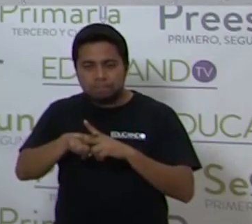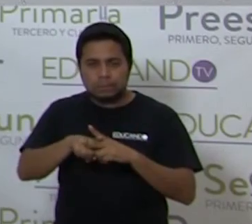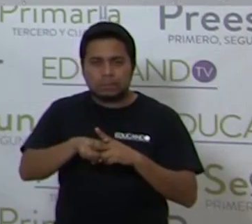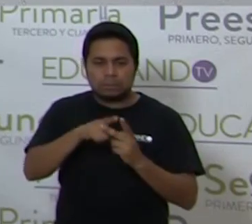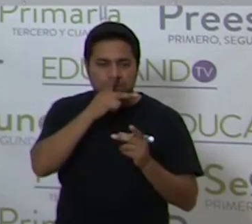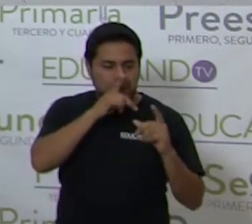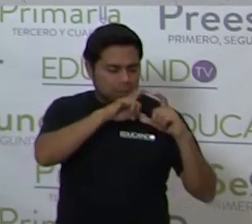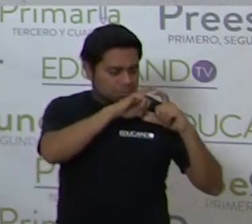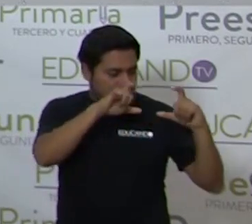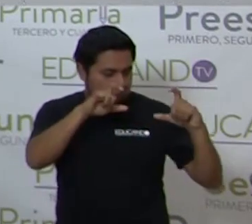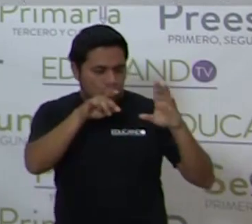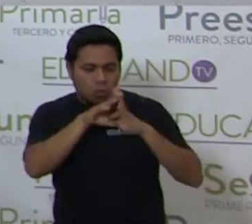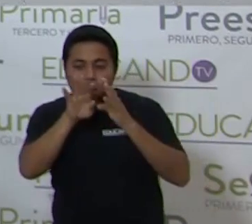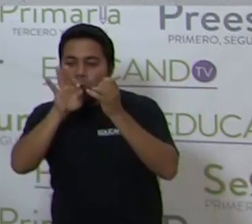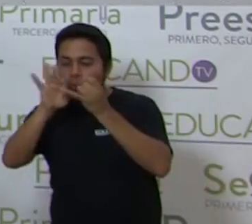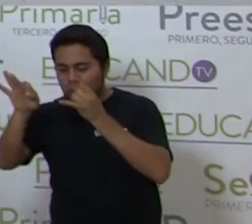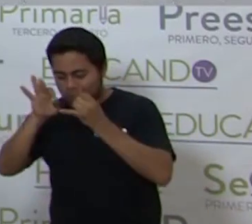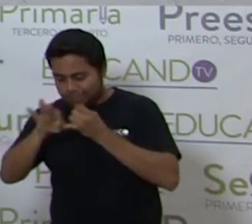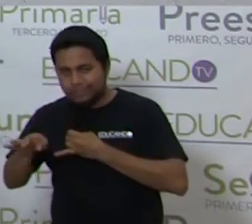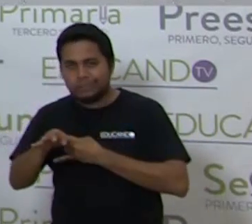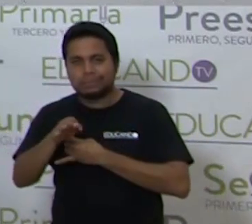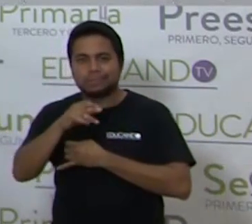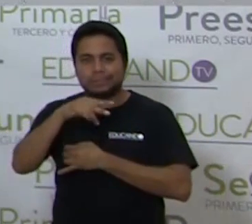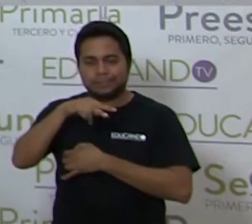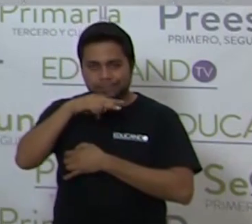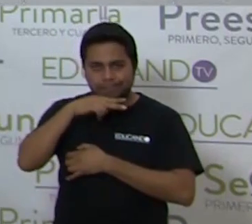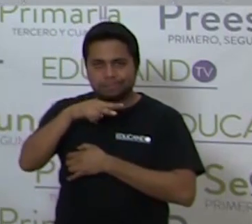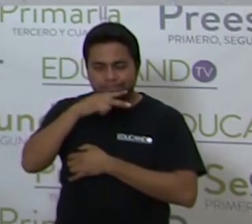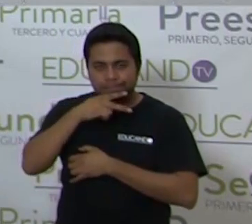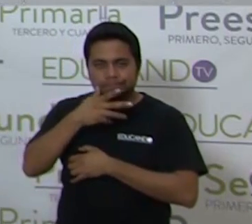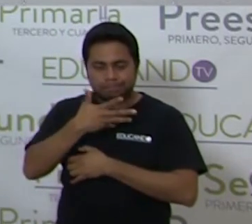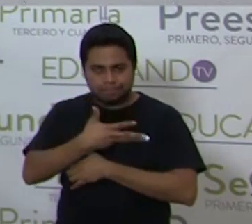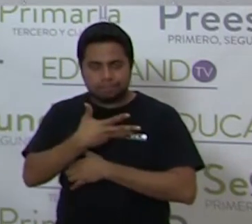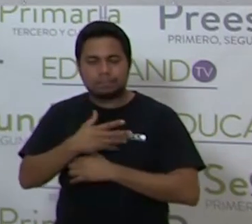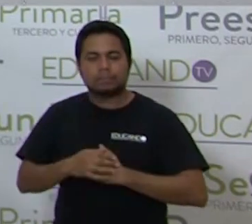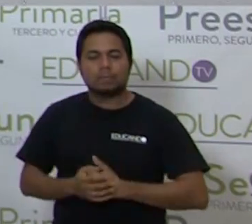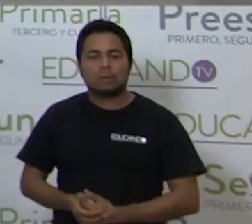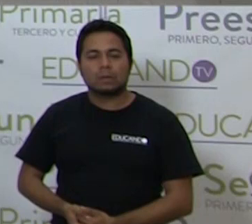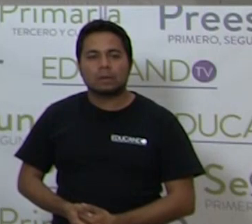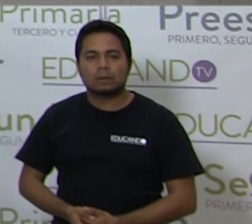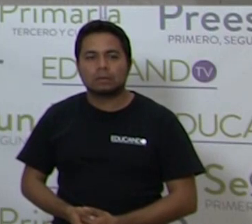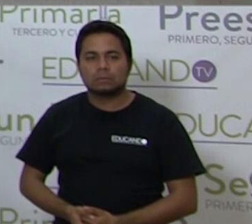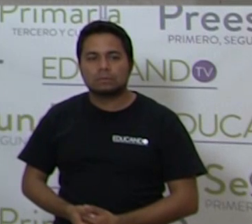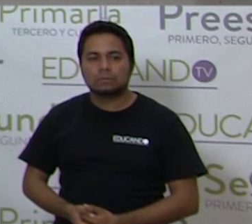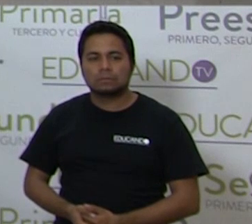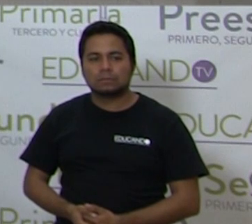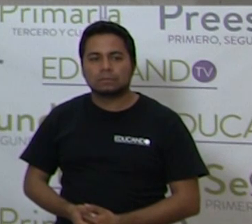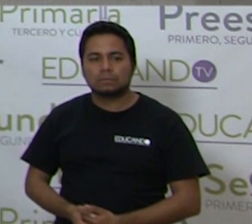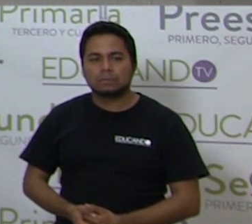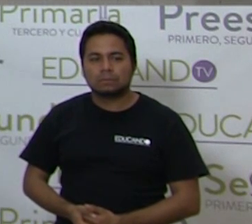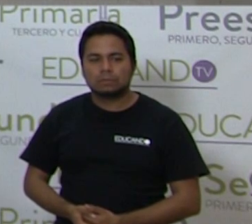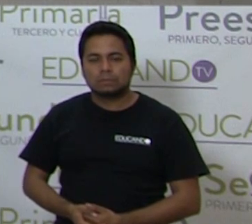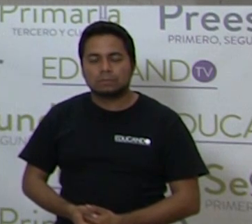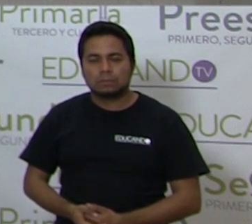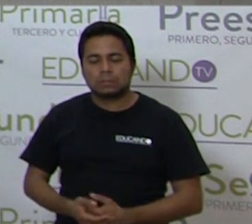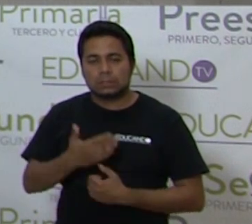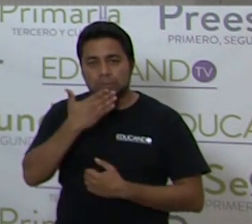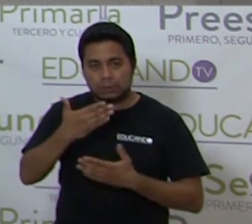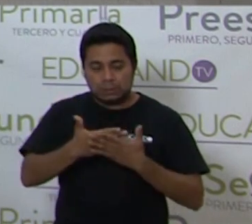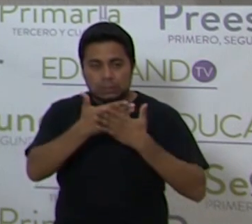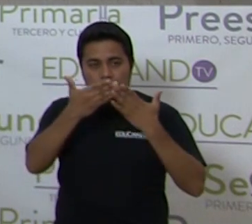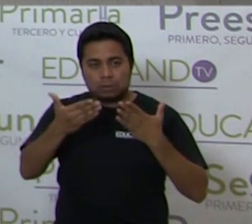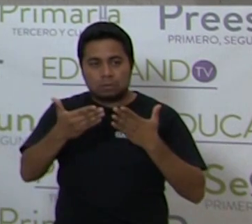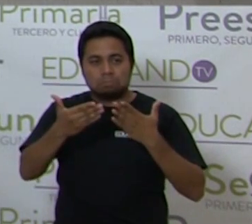y sobre todo de las formas no personales del verbo. Bien, vamos ahora a pasar a lo que